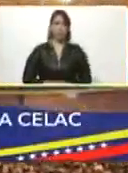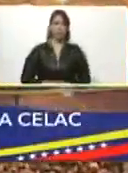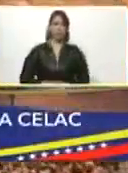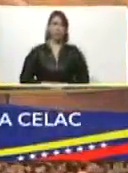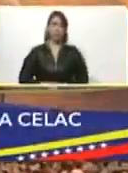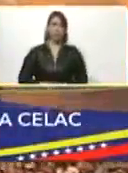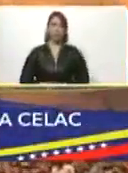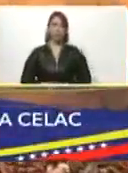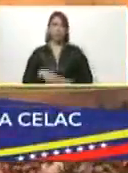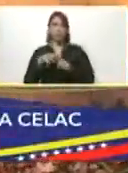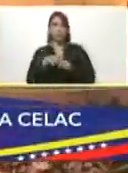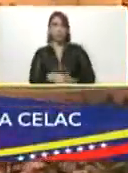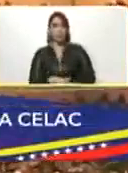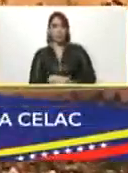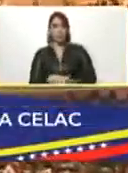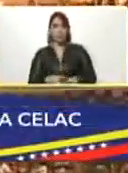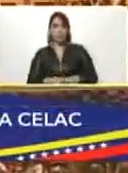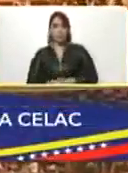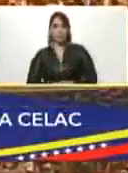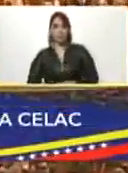la discriminación,